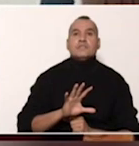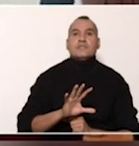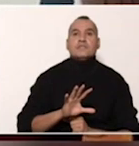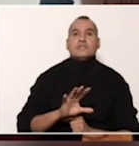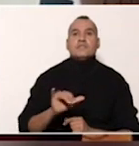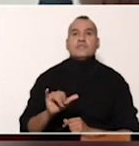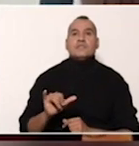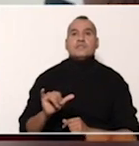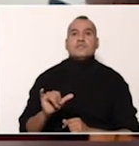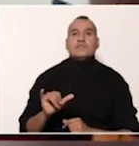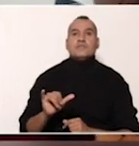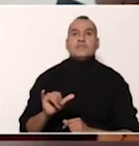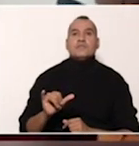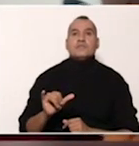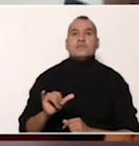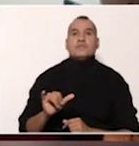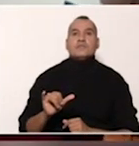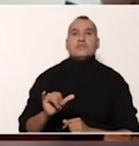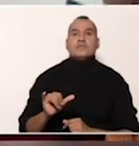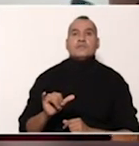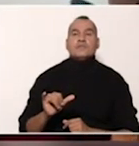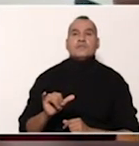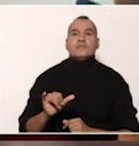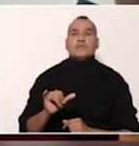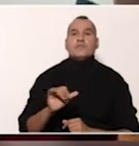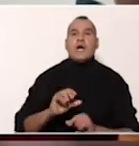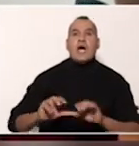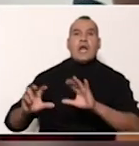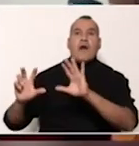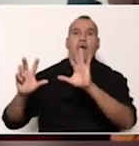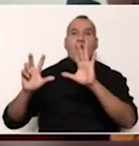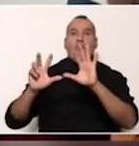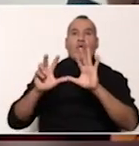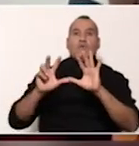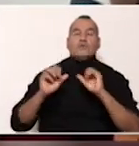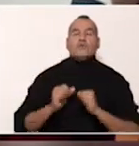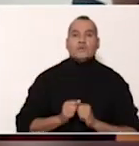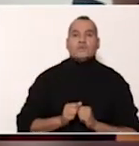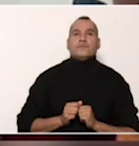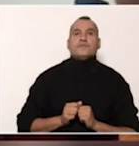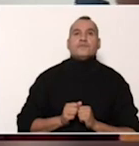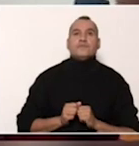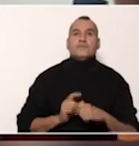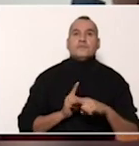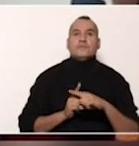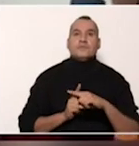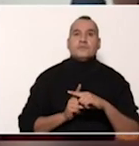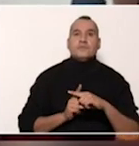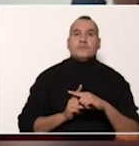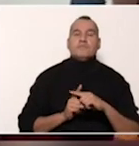5y elevado a la 8 más